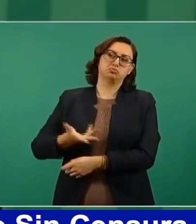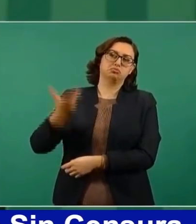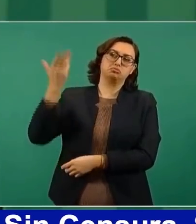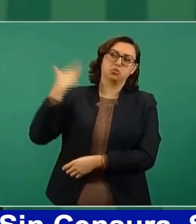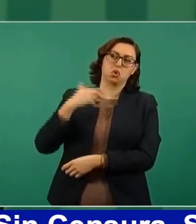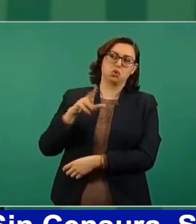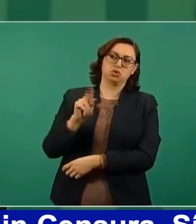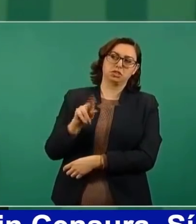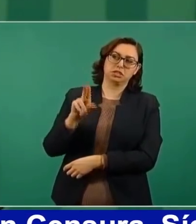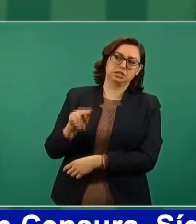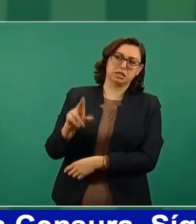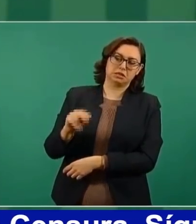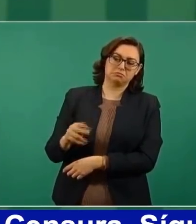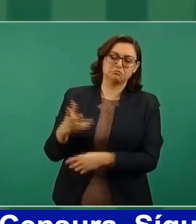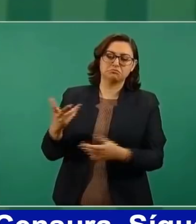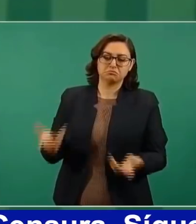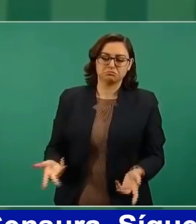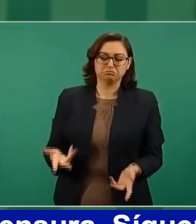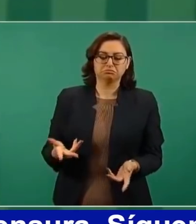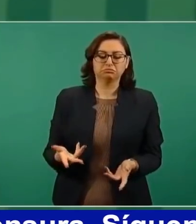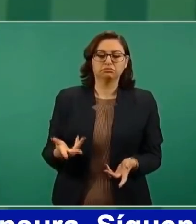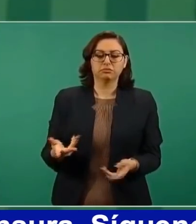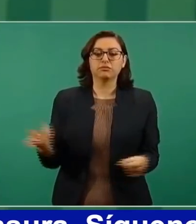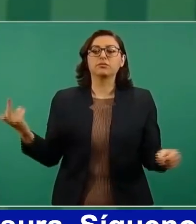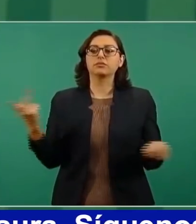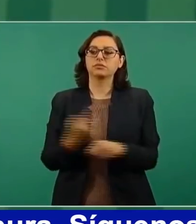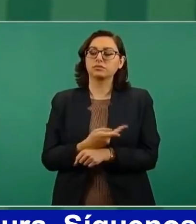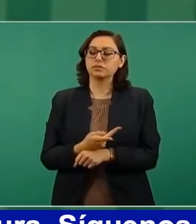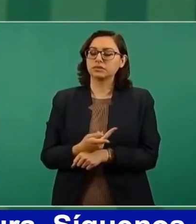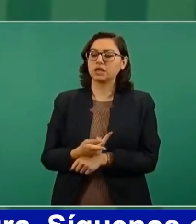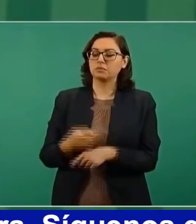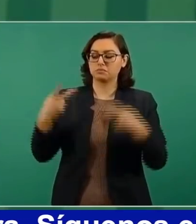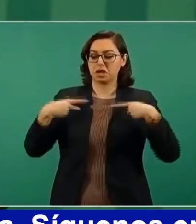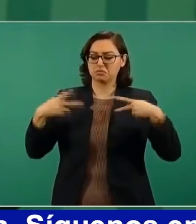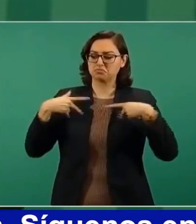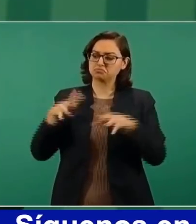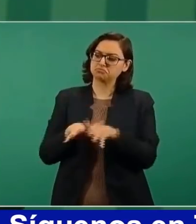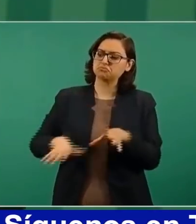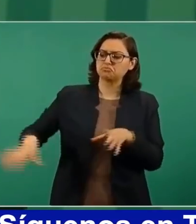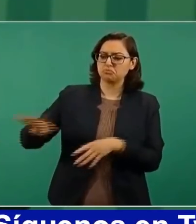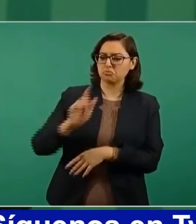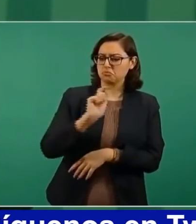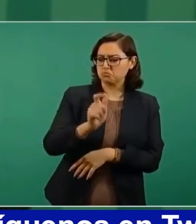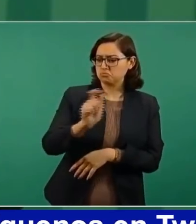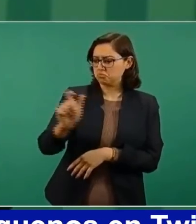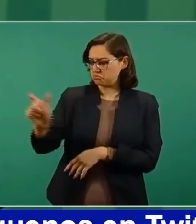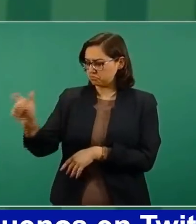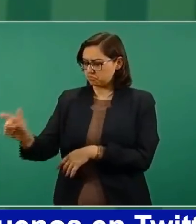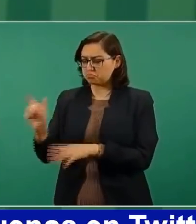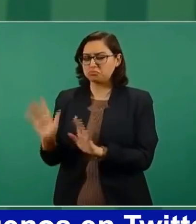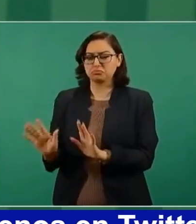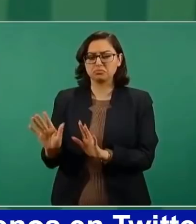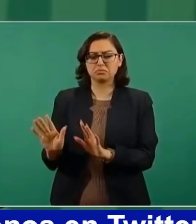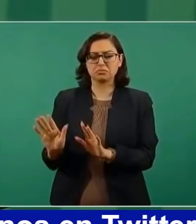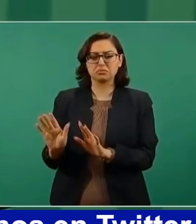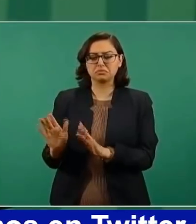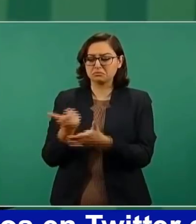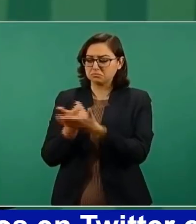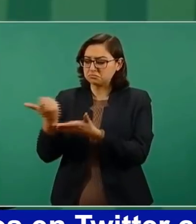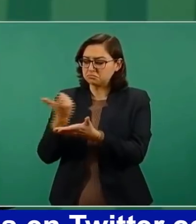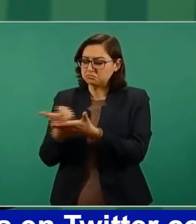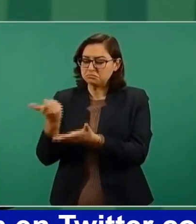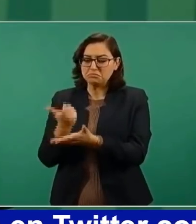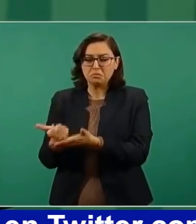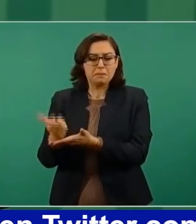80, de acuerdo a esta investigación, un salario mínimo alcanzaba para adquirir 50 kilos de